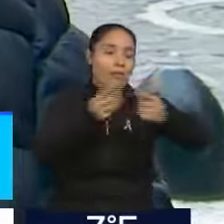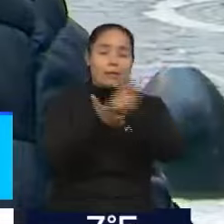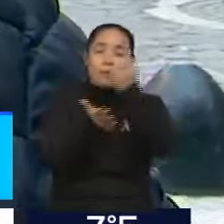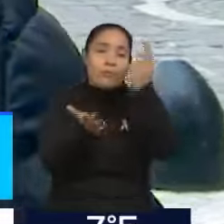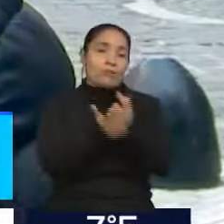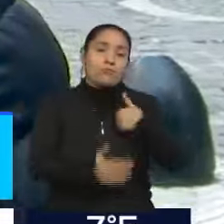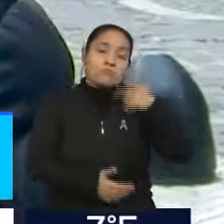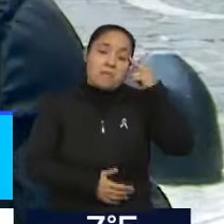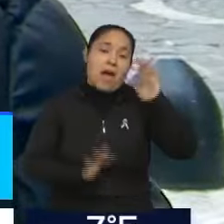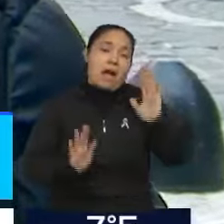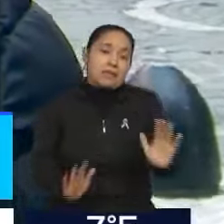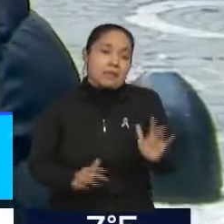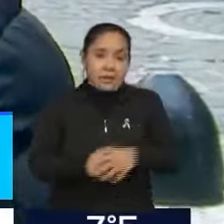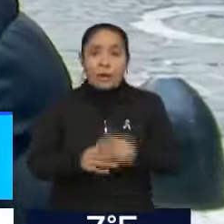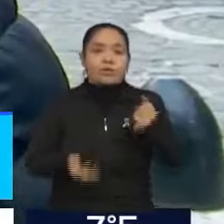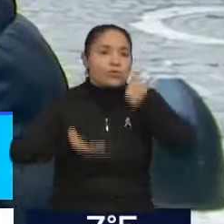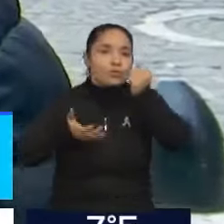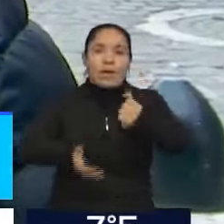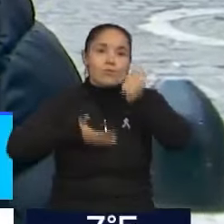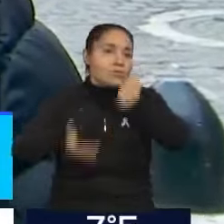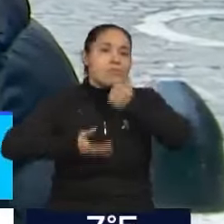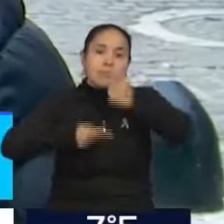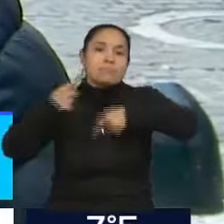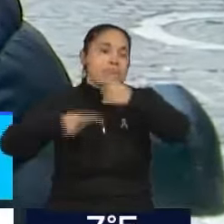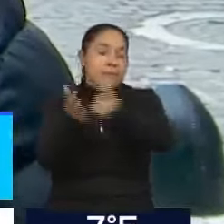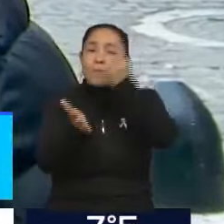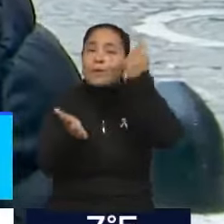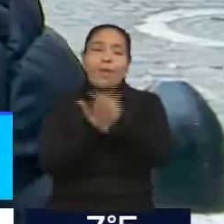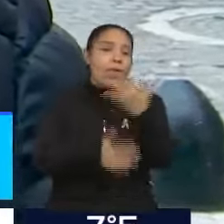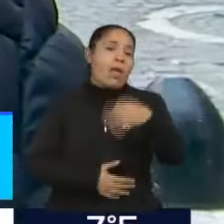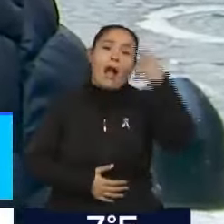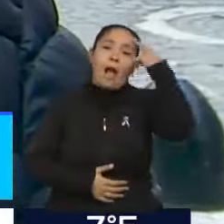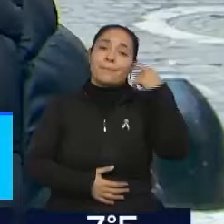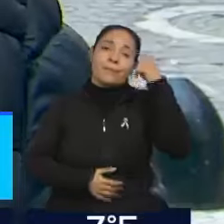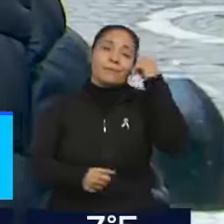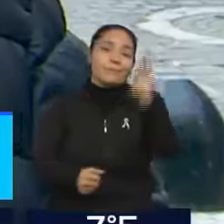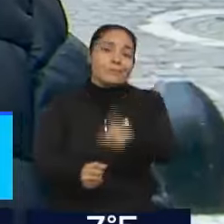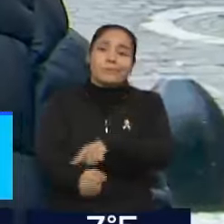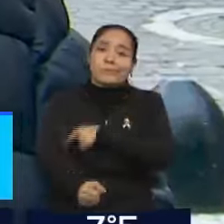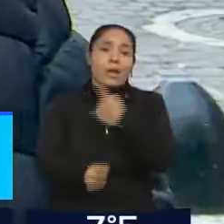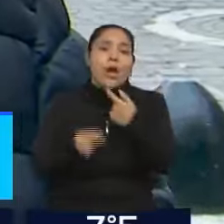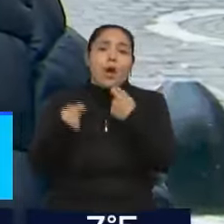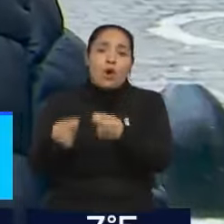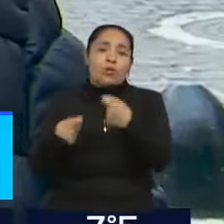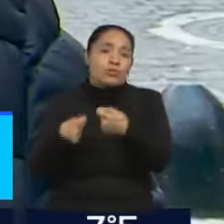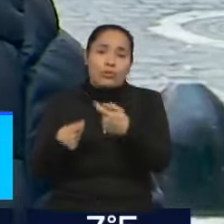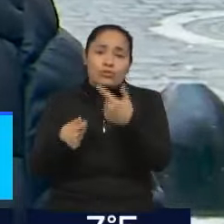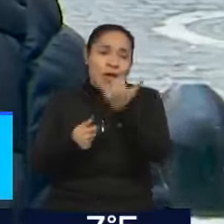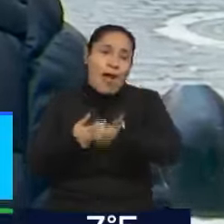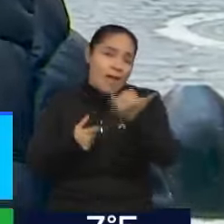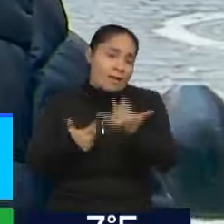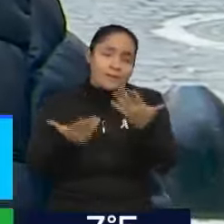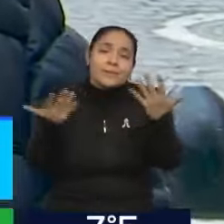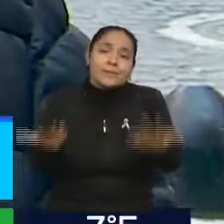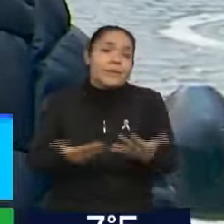pienso así, que no podemos vivir del subsidio. Tenemos que aprender y acostumbrarnos a que las cosas cuestan y que en